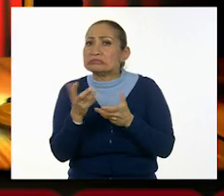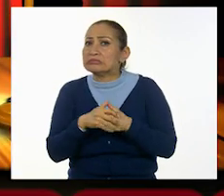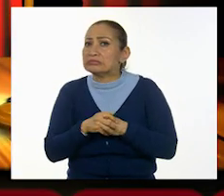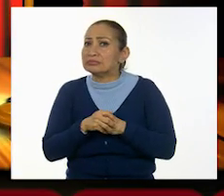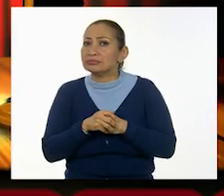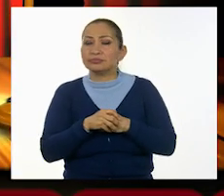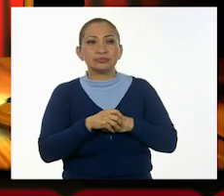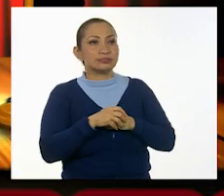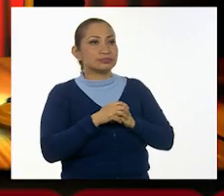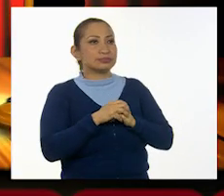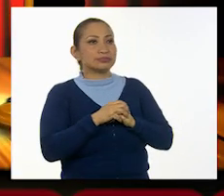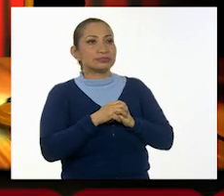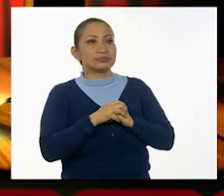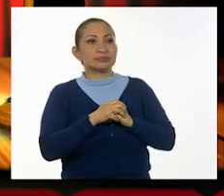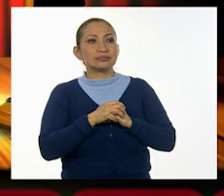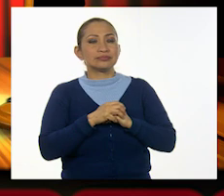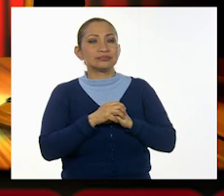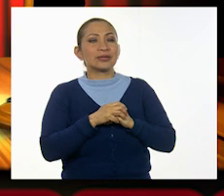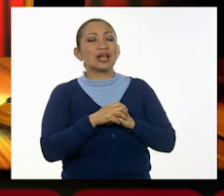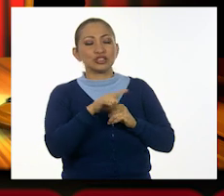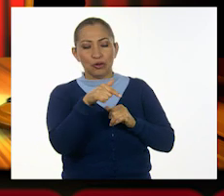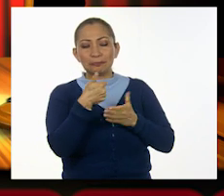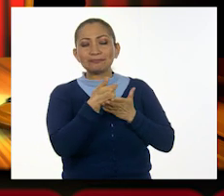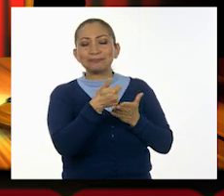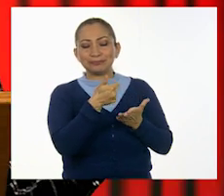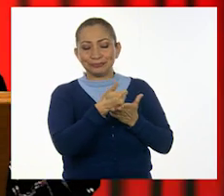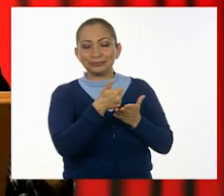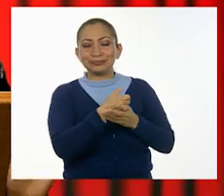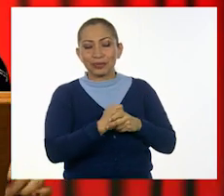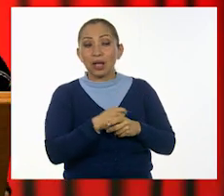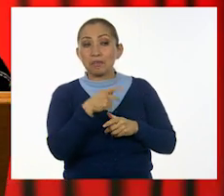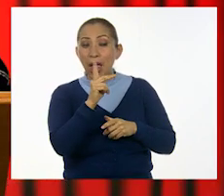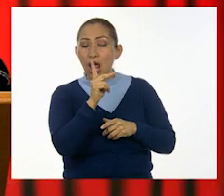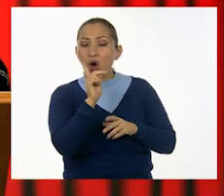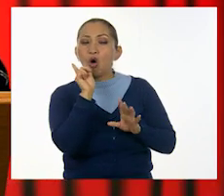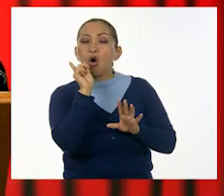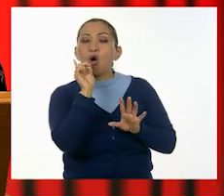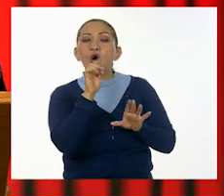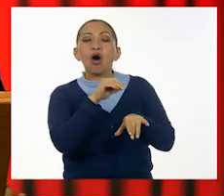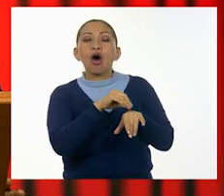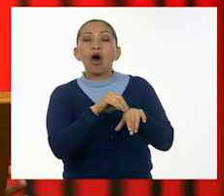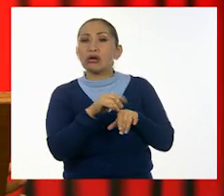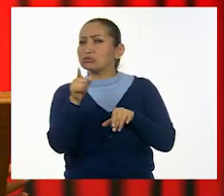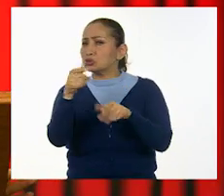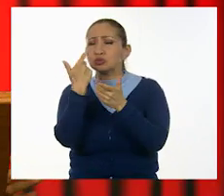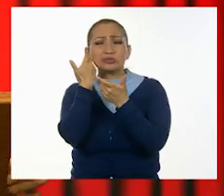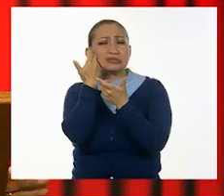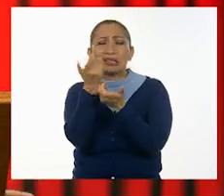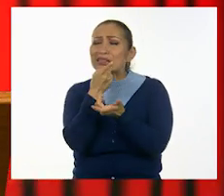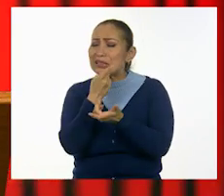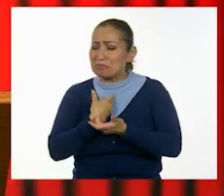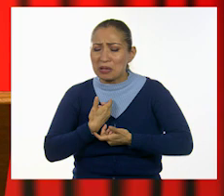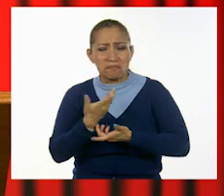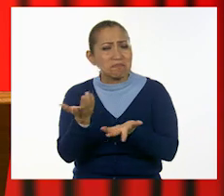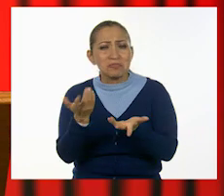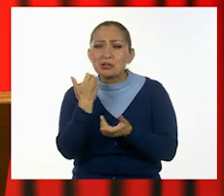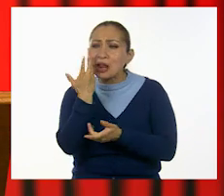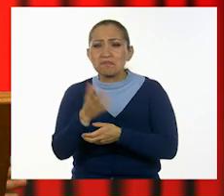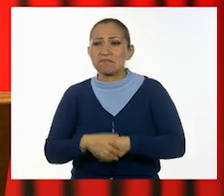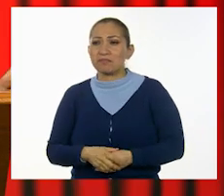Galerita? Yo le ayudaré, pero con una condición. Lo que usted quiera,